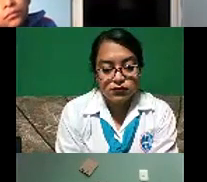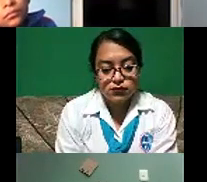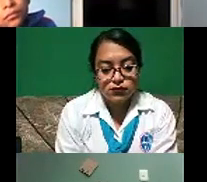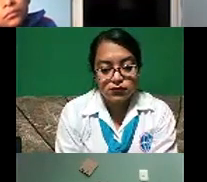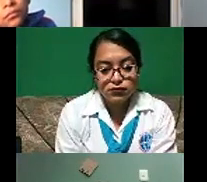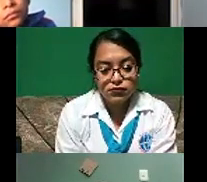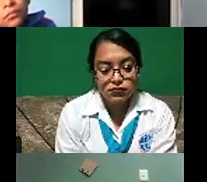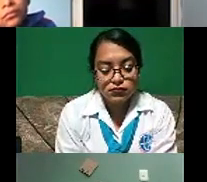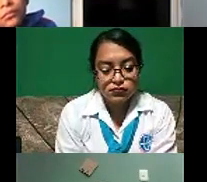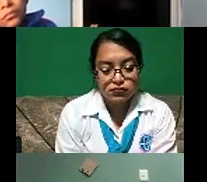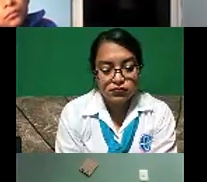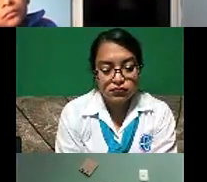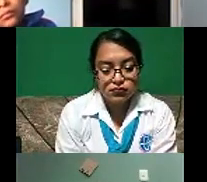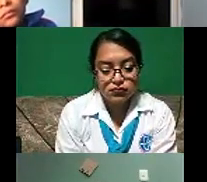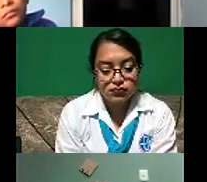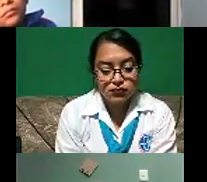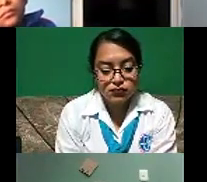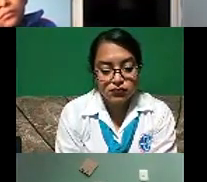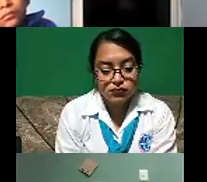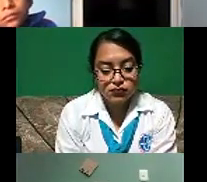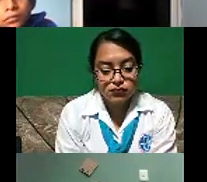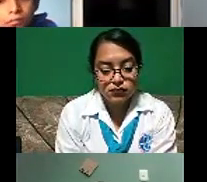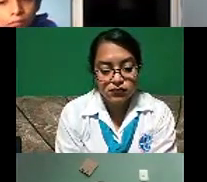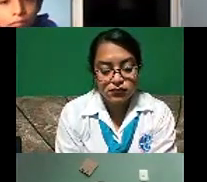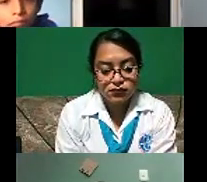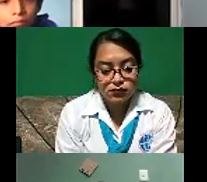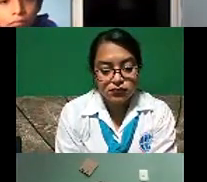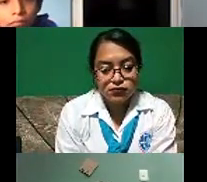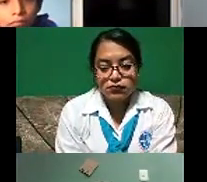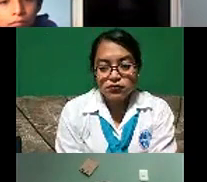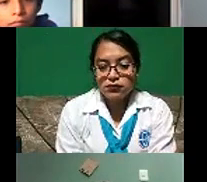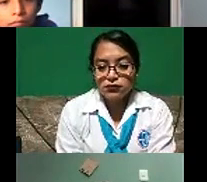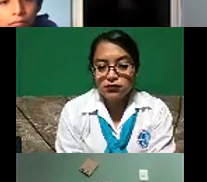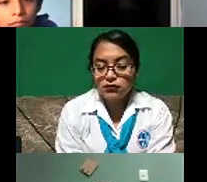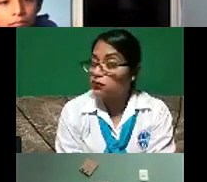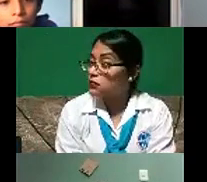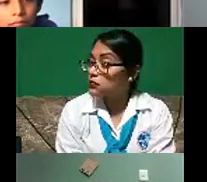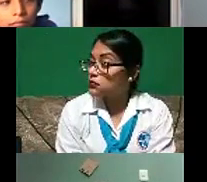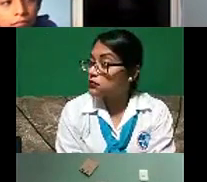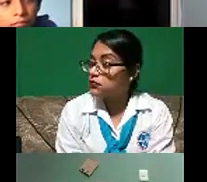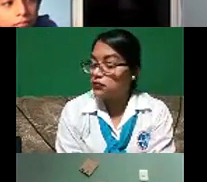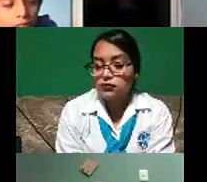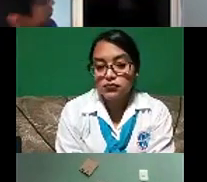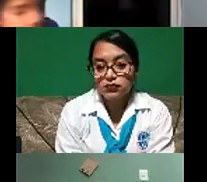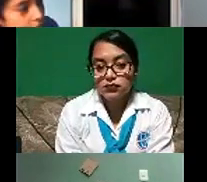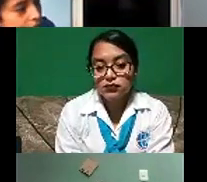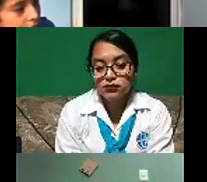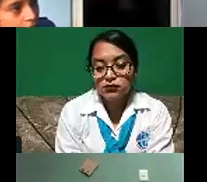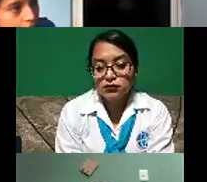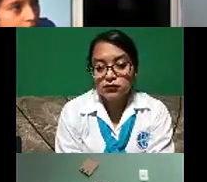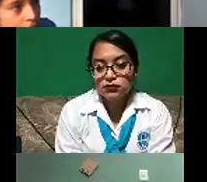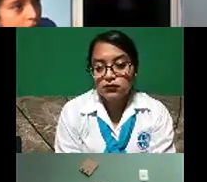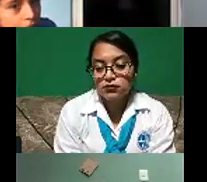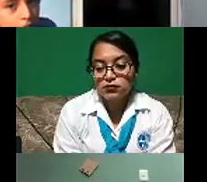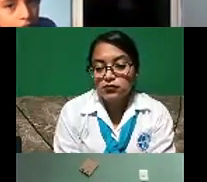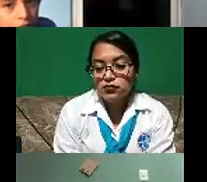lee en letras negras: Centro Educativo Técnico Inclusivo Doctora Honoris Causa Lisa Molina Vistar. Segundo básico, discapacidad auditiva, se observa